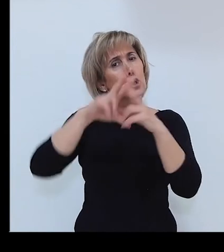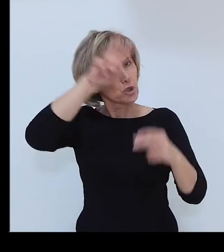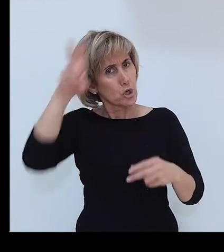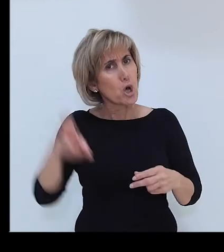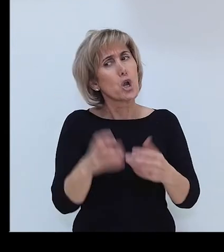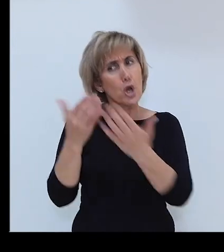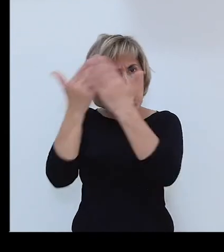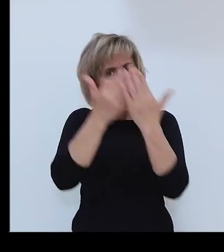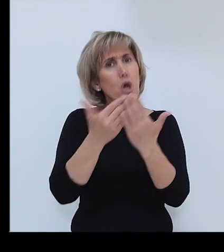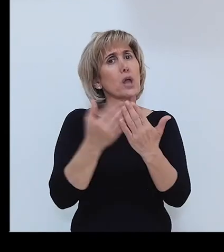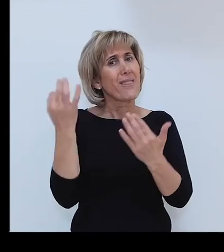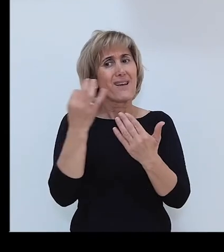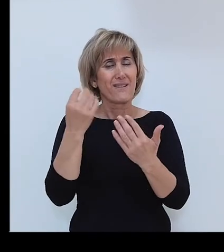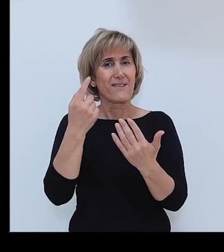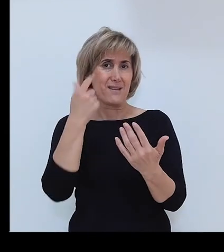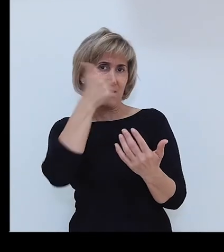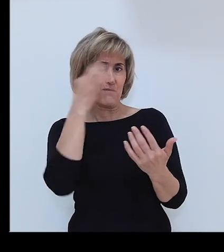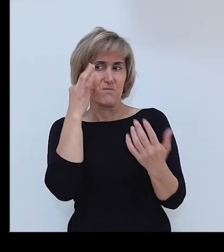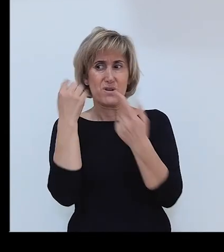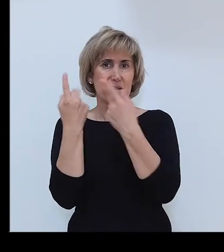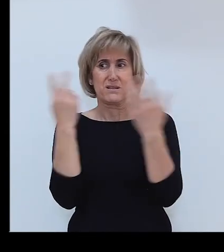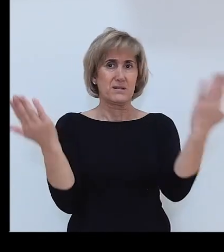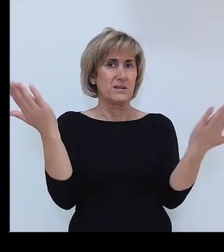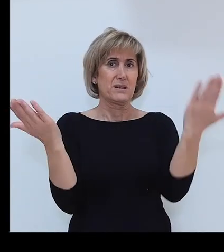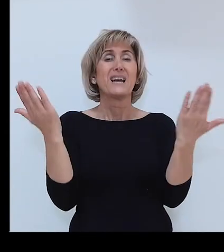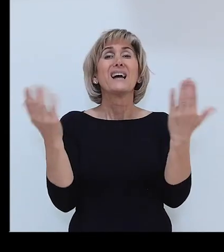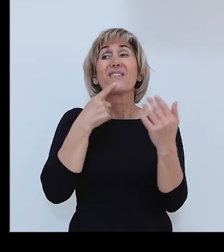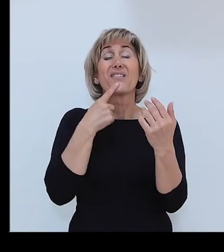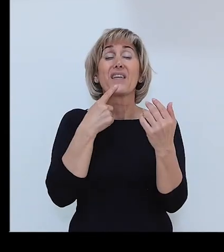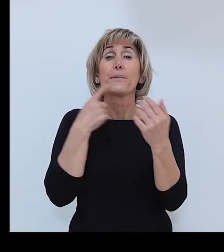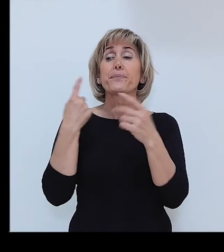el género importa en el análisis sociológico.